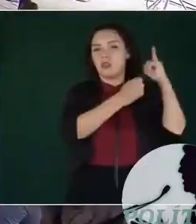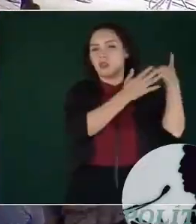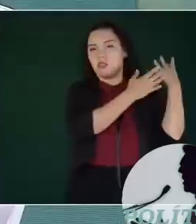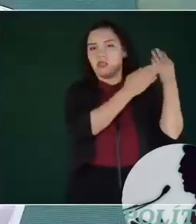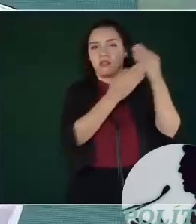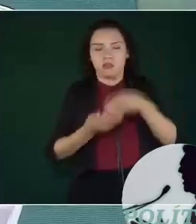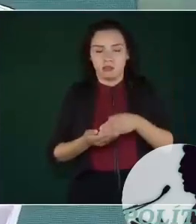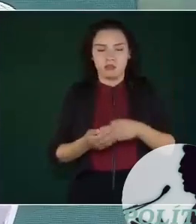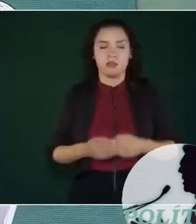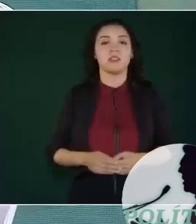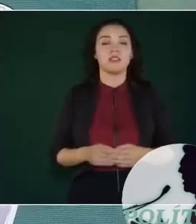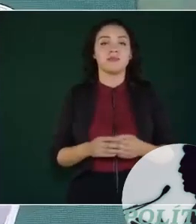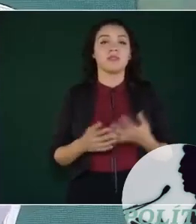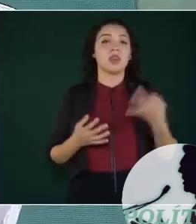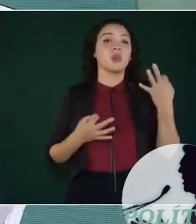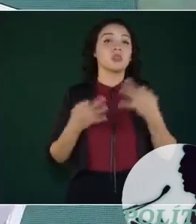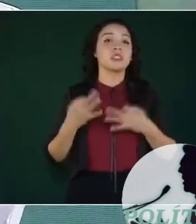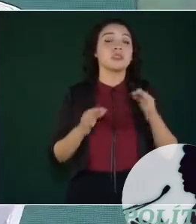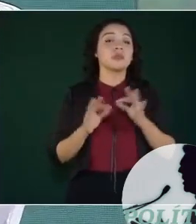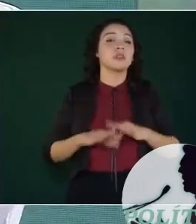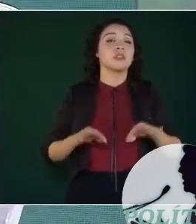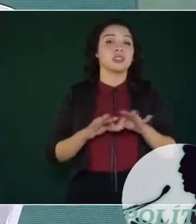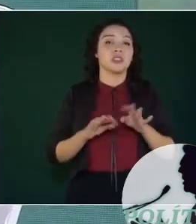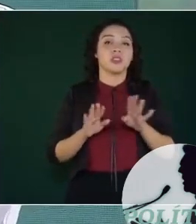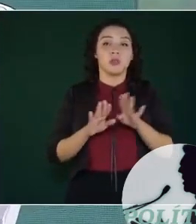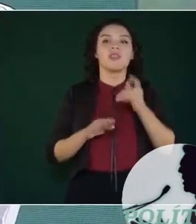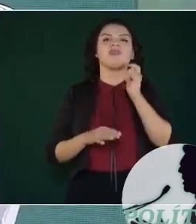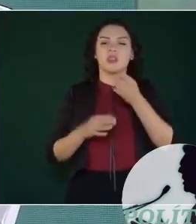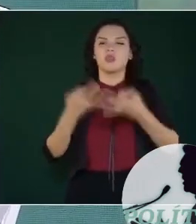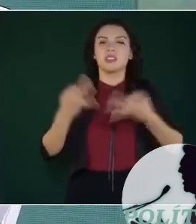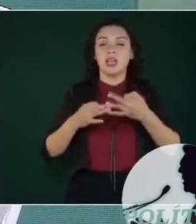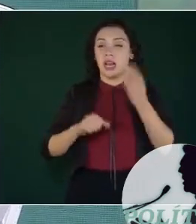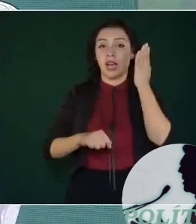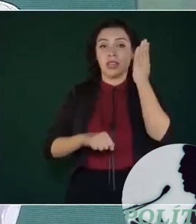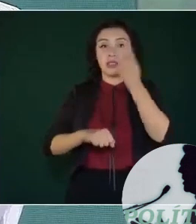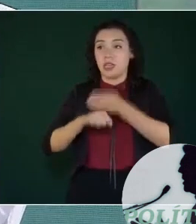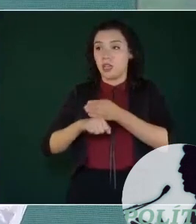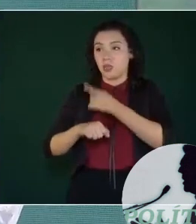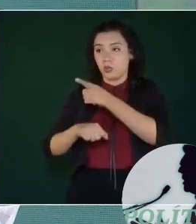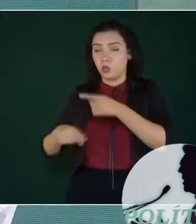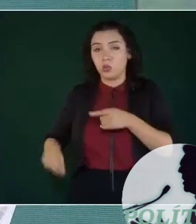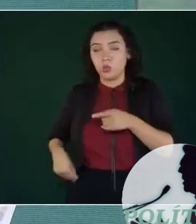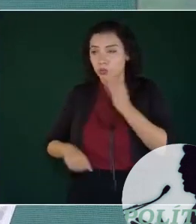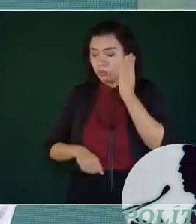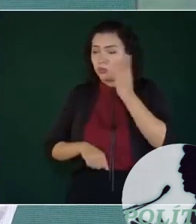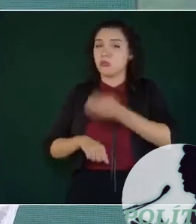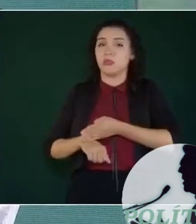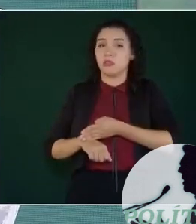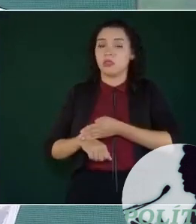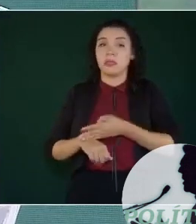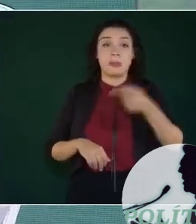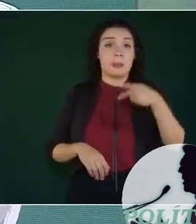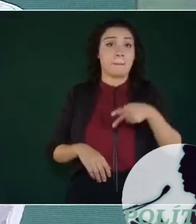La justicia es castigar a responsables pero también